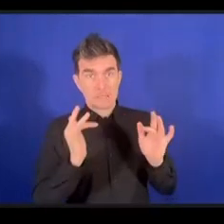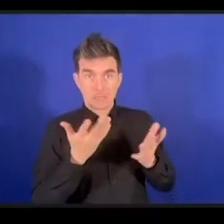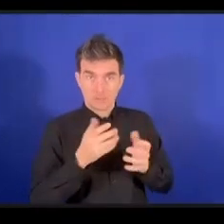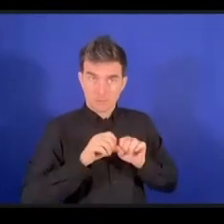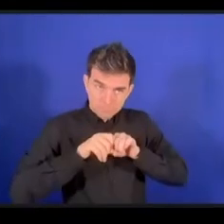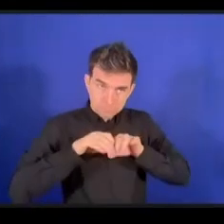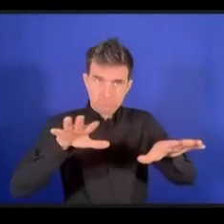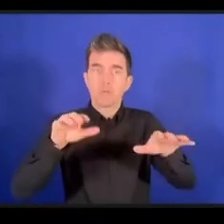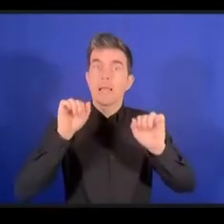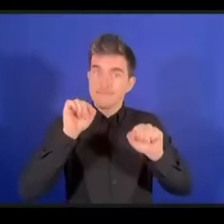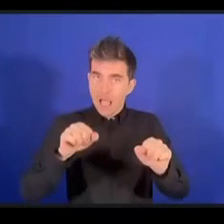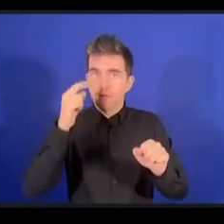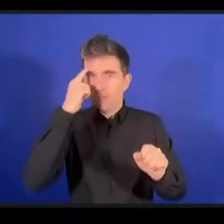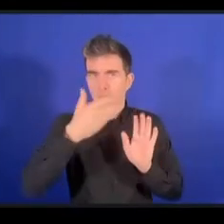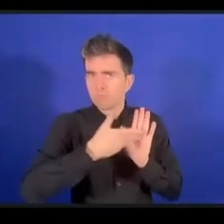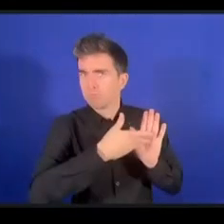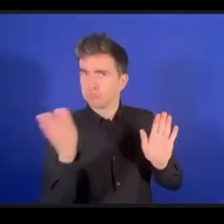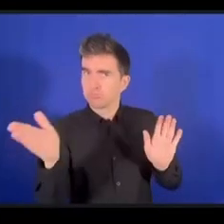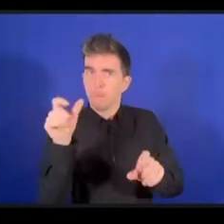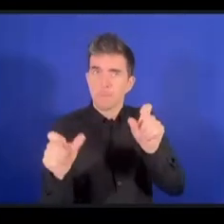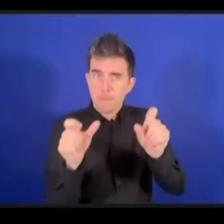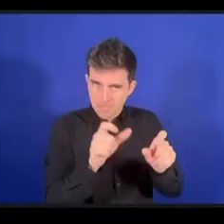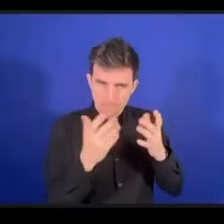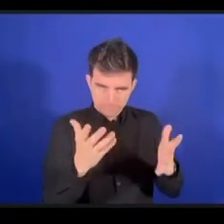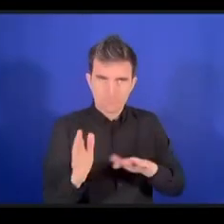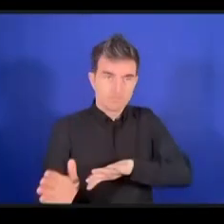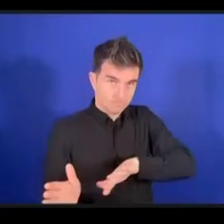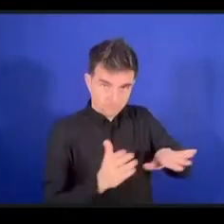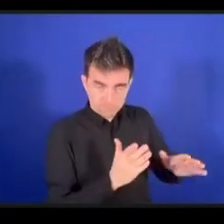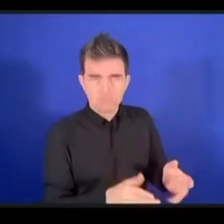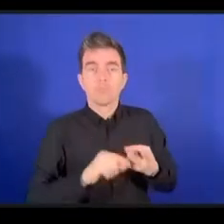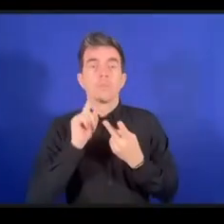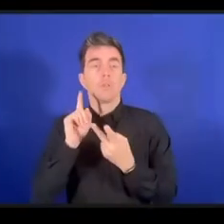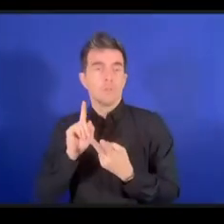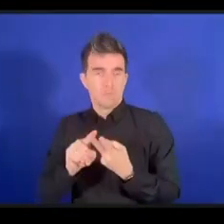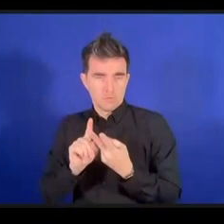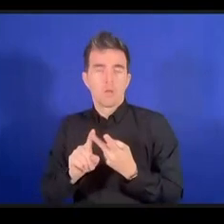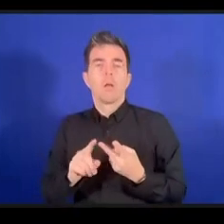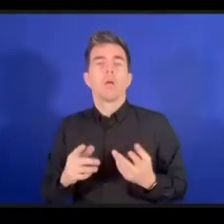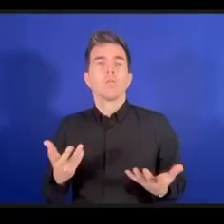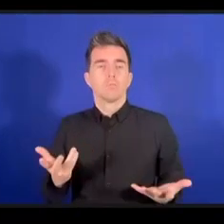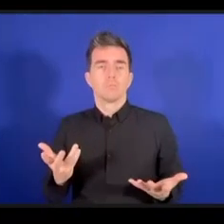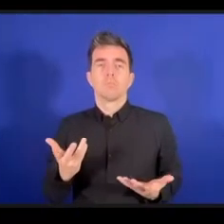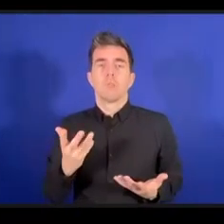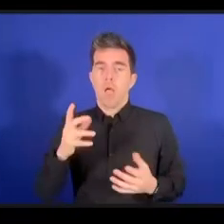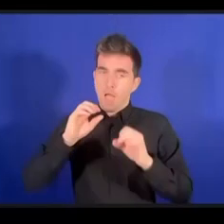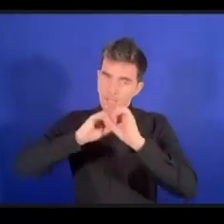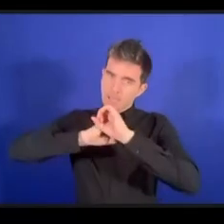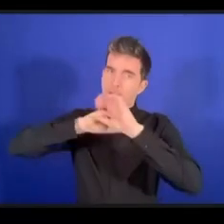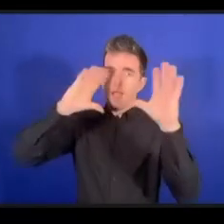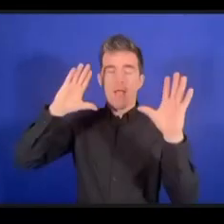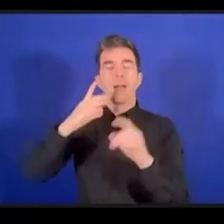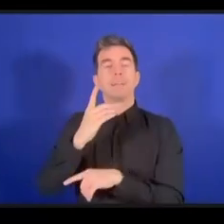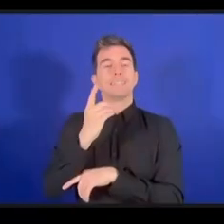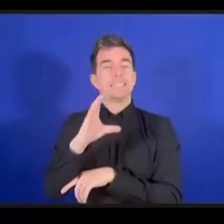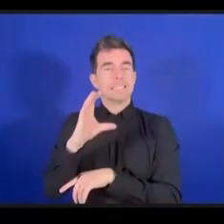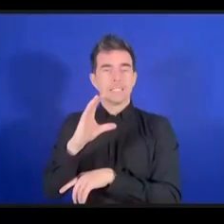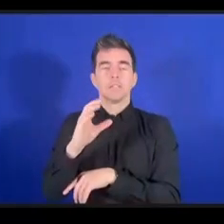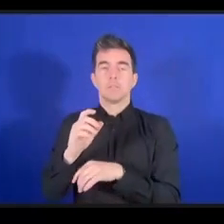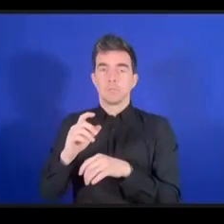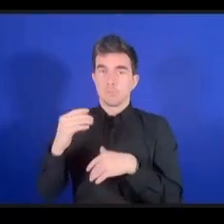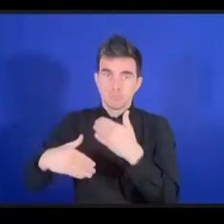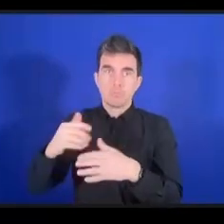es importante se dijo al final creo que las coaliciones dinámicas hacen que la gobernanza de internet se convierta en una especie